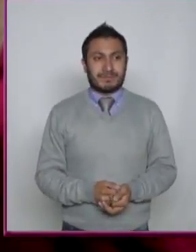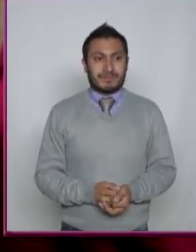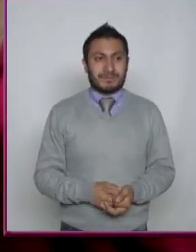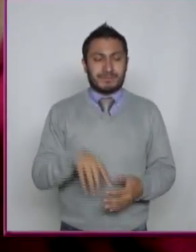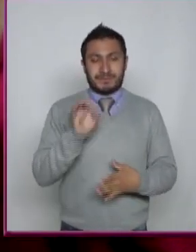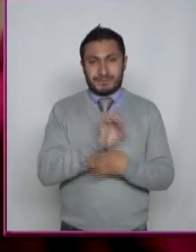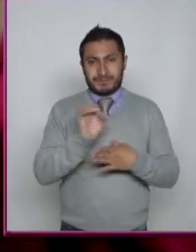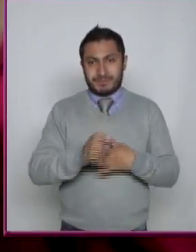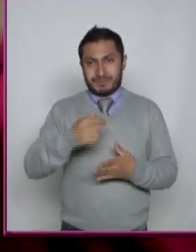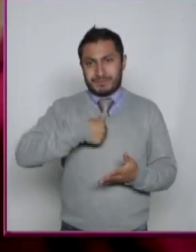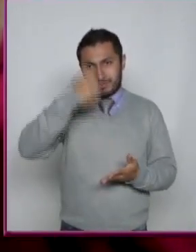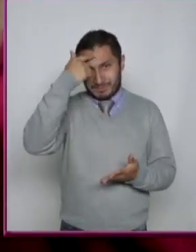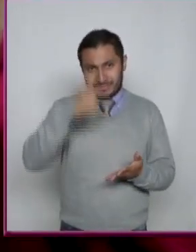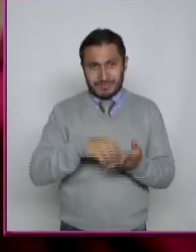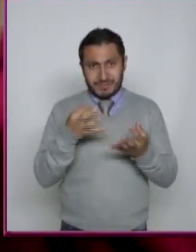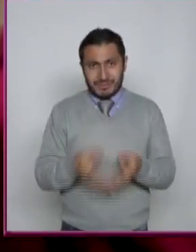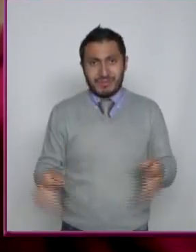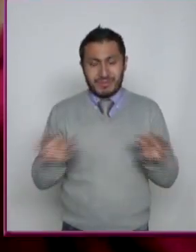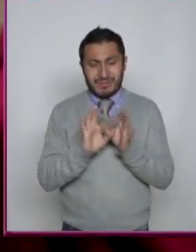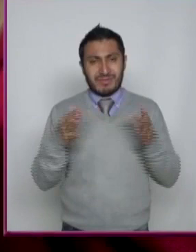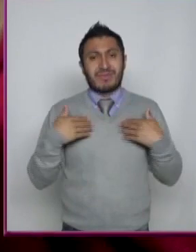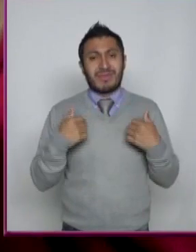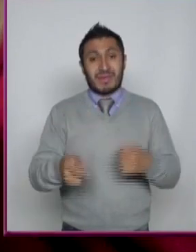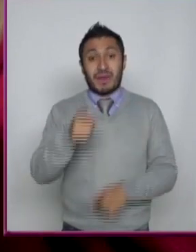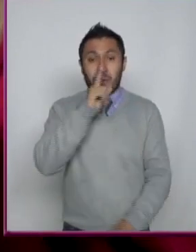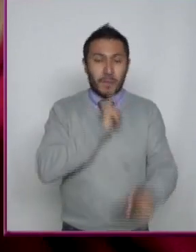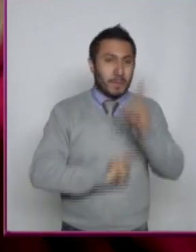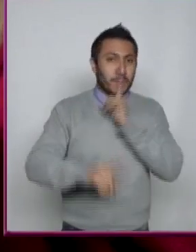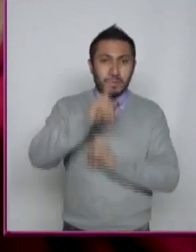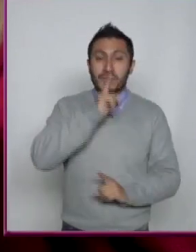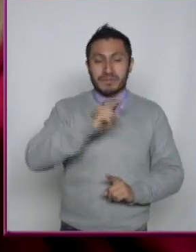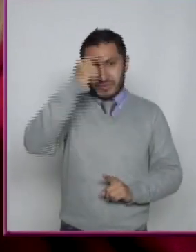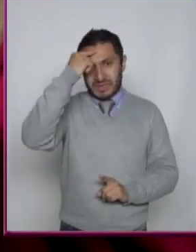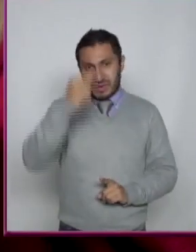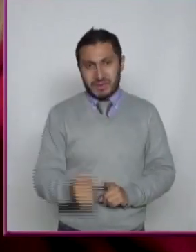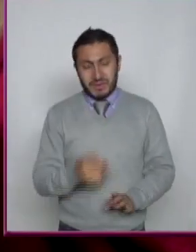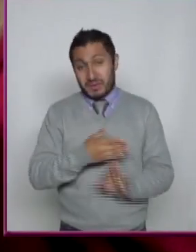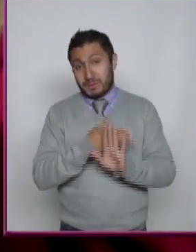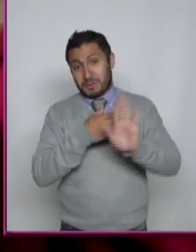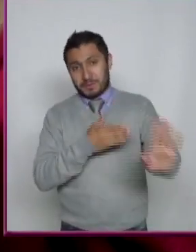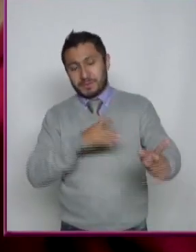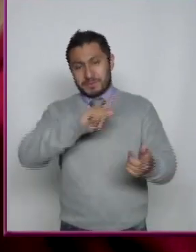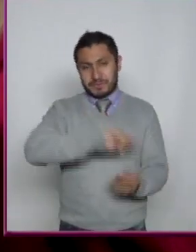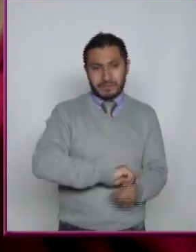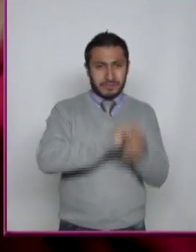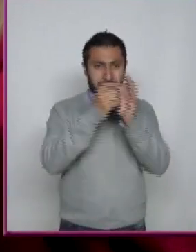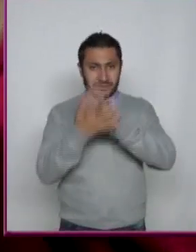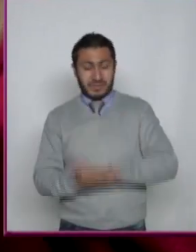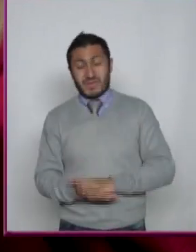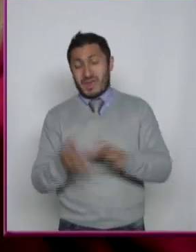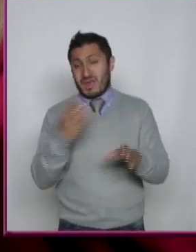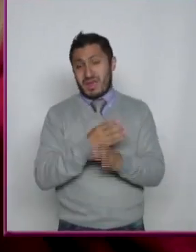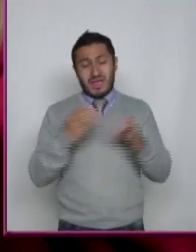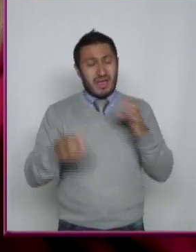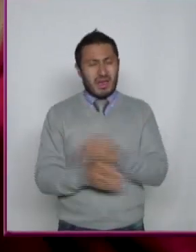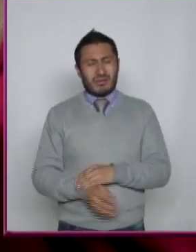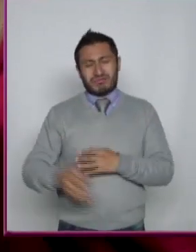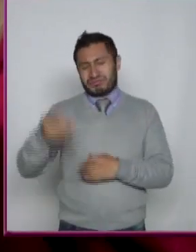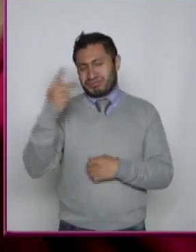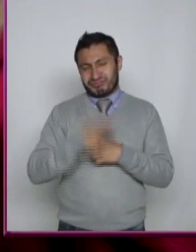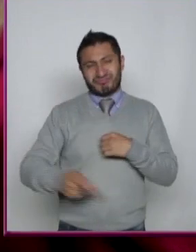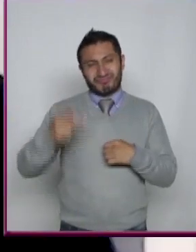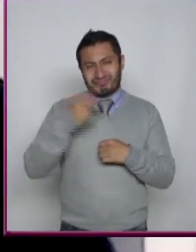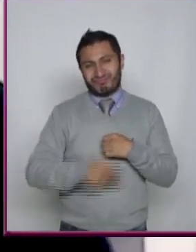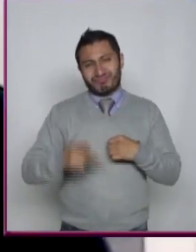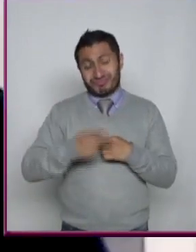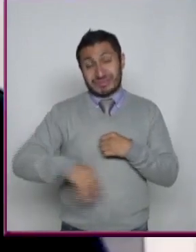Entonces, creo que es importante entender estos mitos para evitar que se transformen justo en situaciones de mucha frustración y que